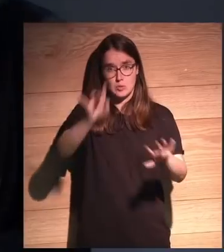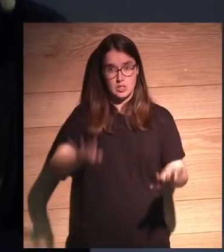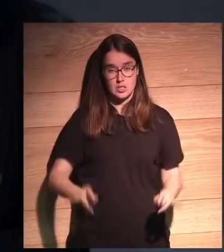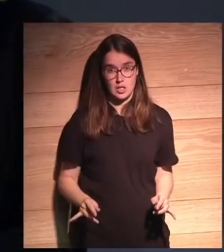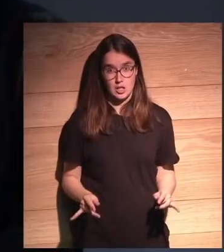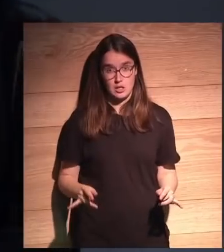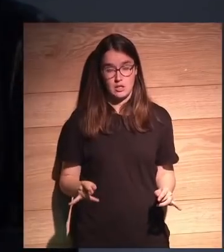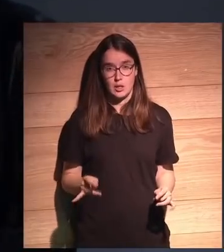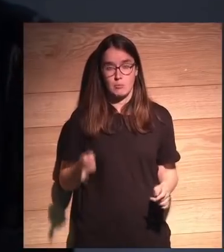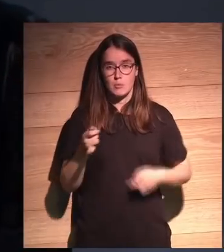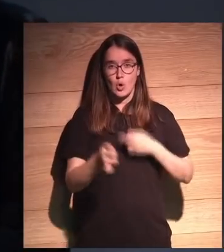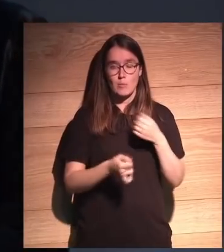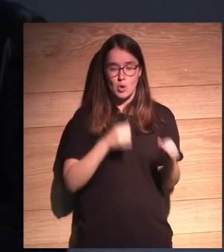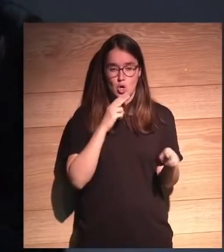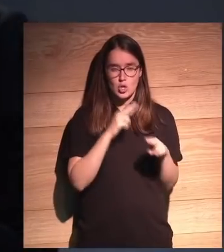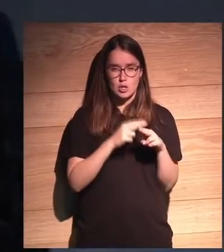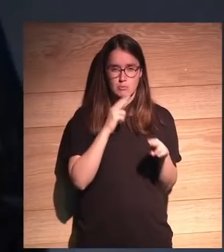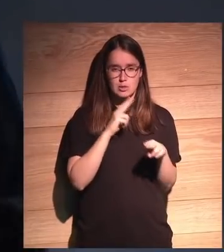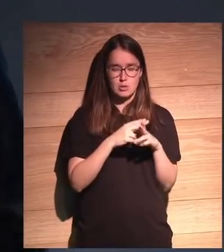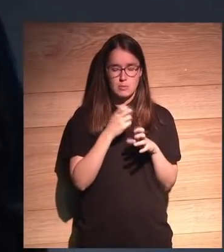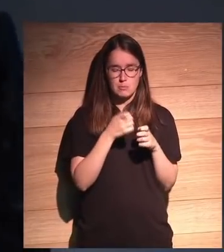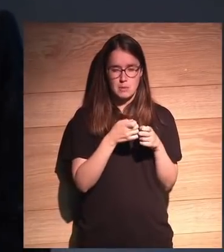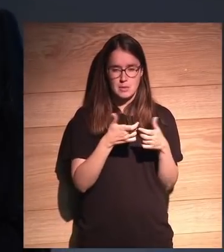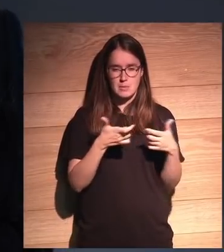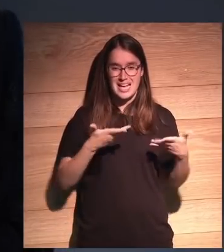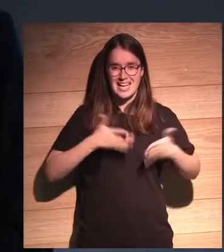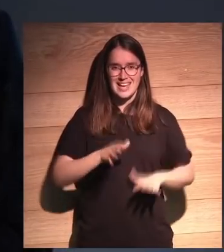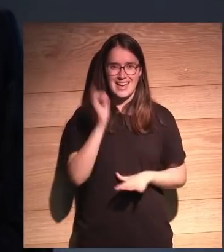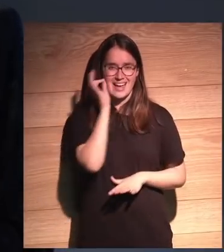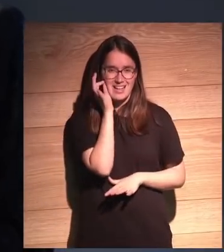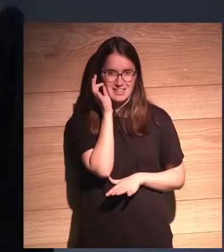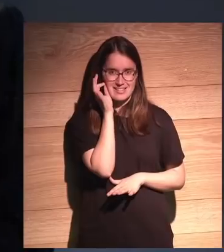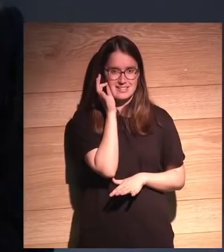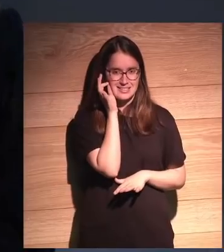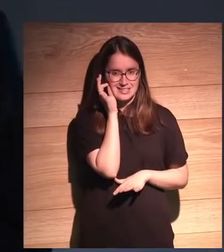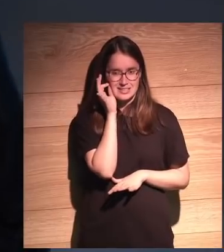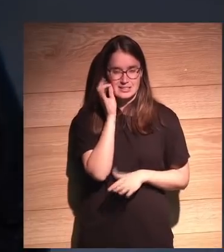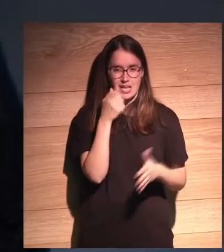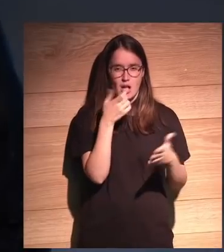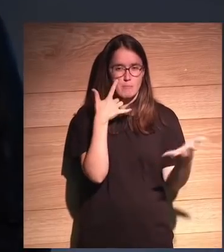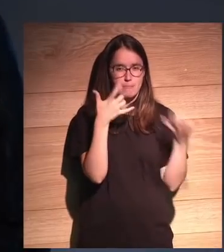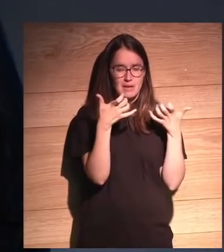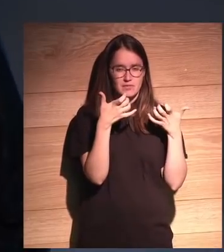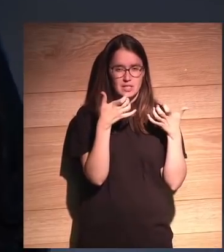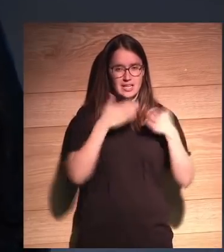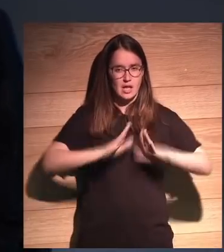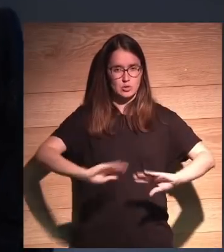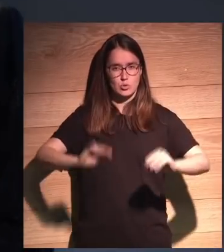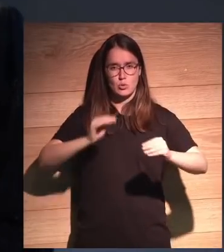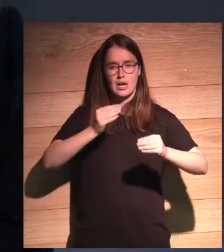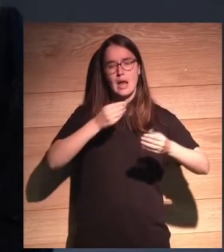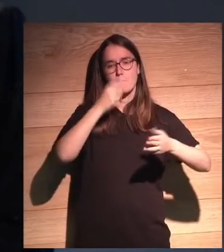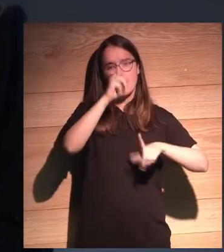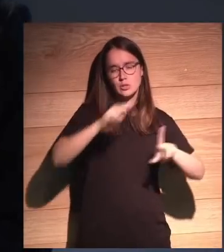y cada vez aparecen más nombres de hijas de maestros, tanto en la pintura como en la